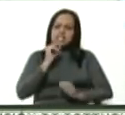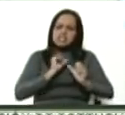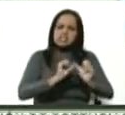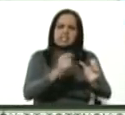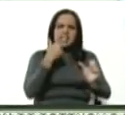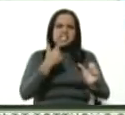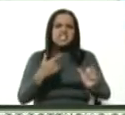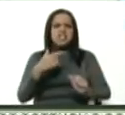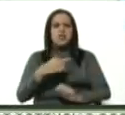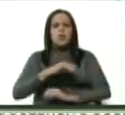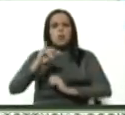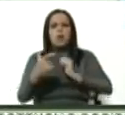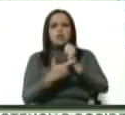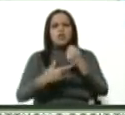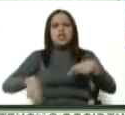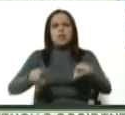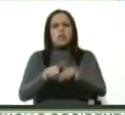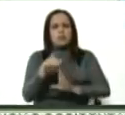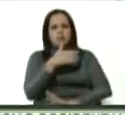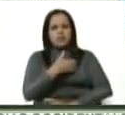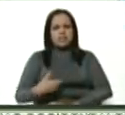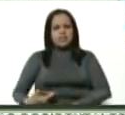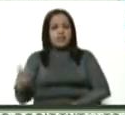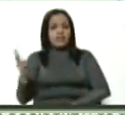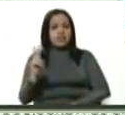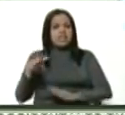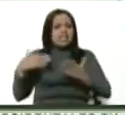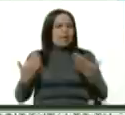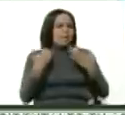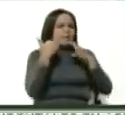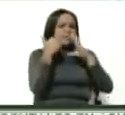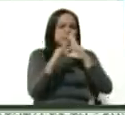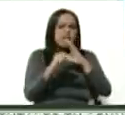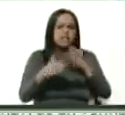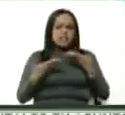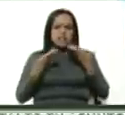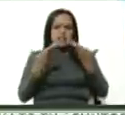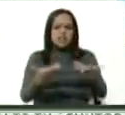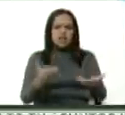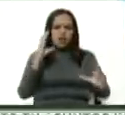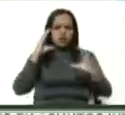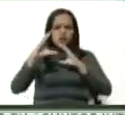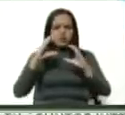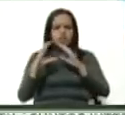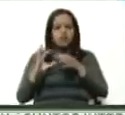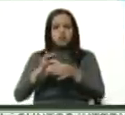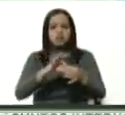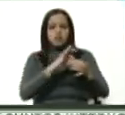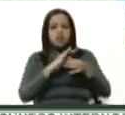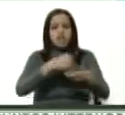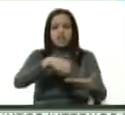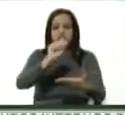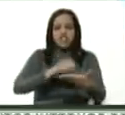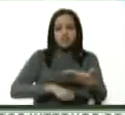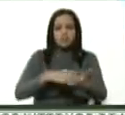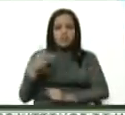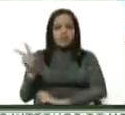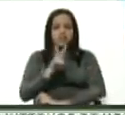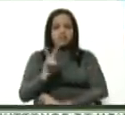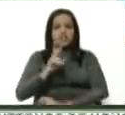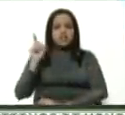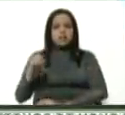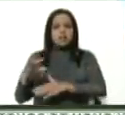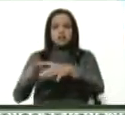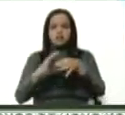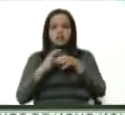fuera el presidente legítimo de Venezuela, ¿qué mensaje le lleva este comunicado conjunto que firma la República Bolivariana y la